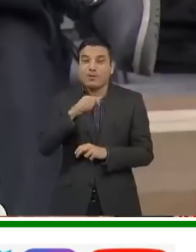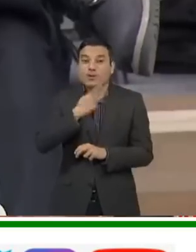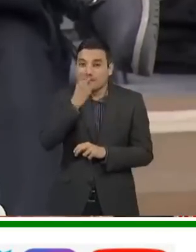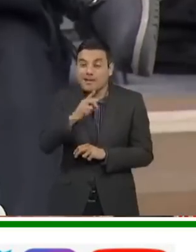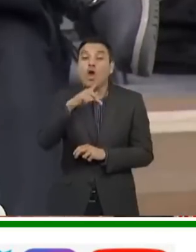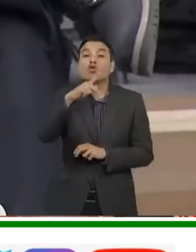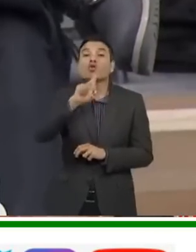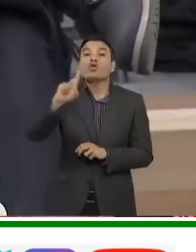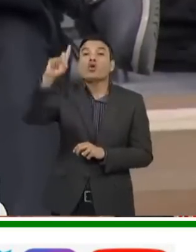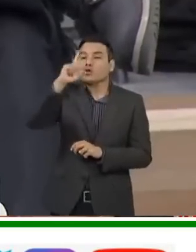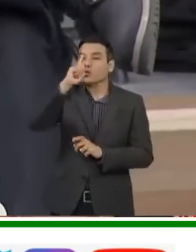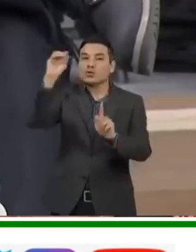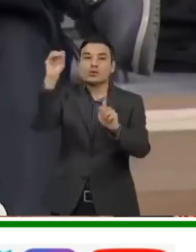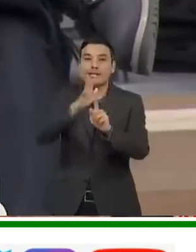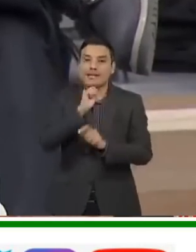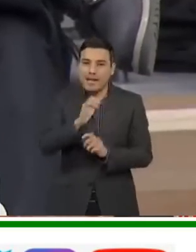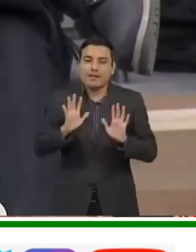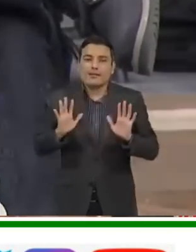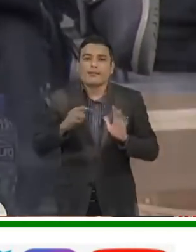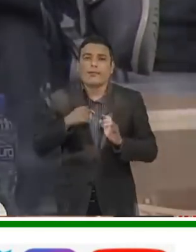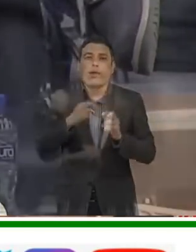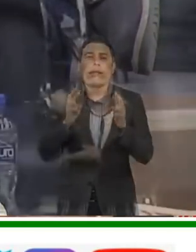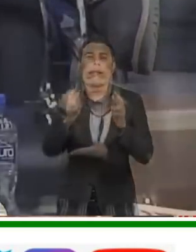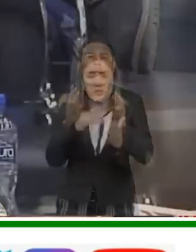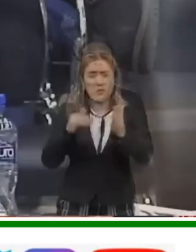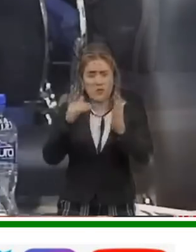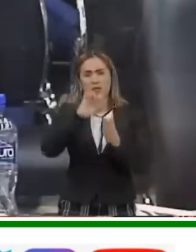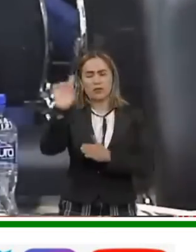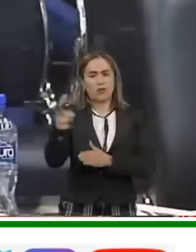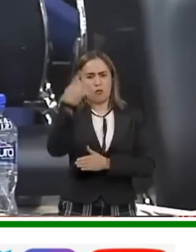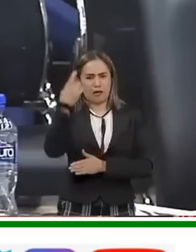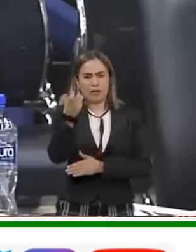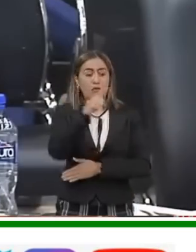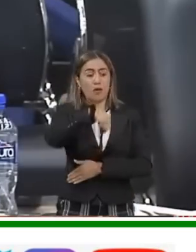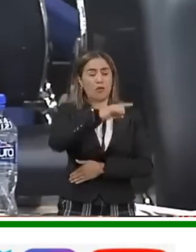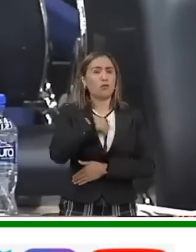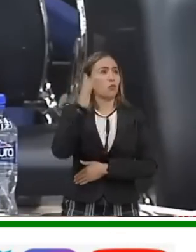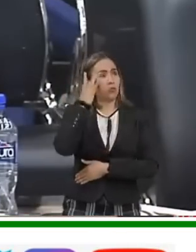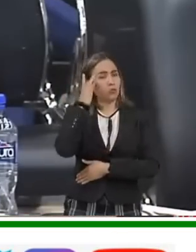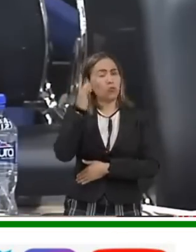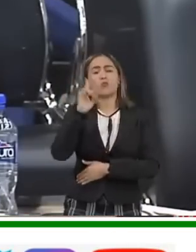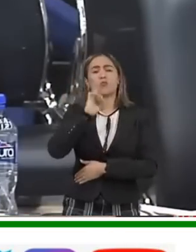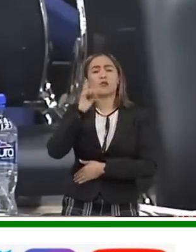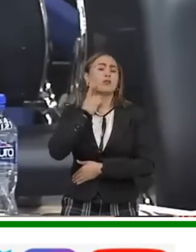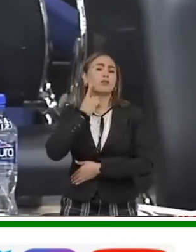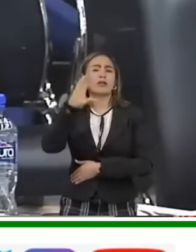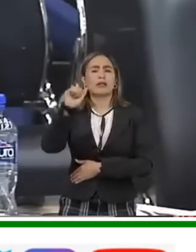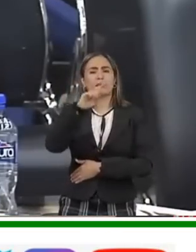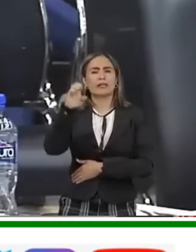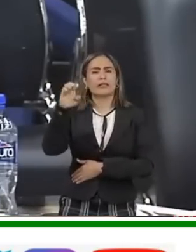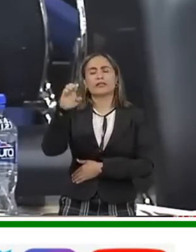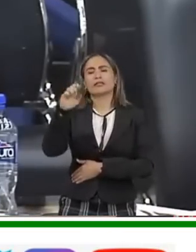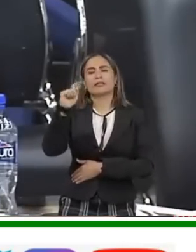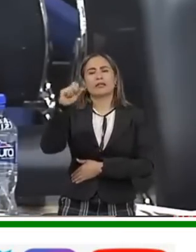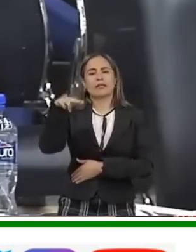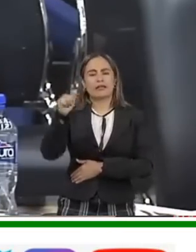invocación religiosa porque soy muy respetuoso del Estado laico. Cierro. La diputada Cayetana Álvarez no es representante